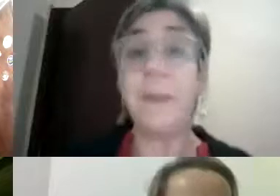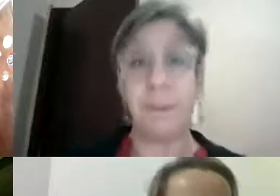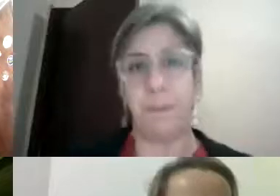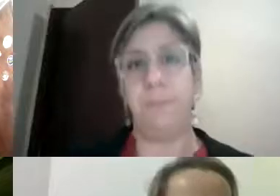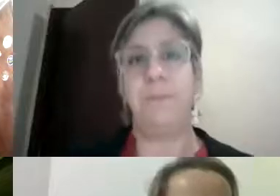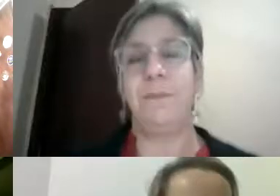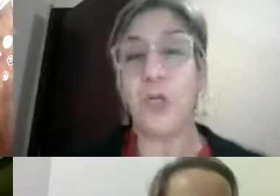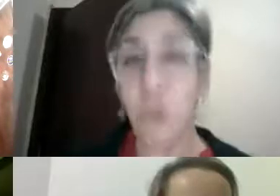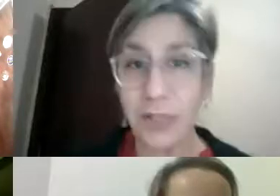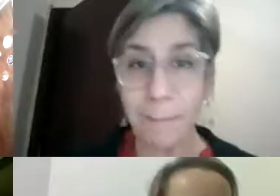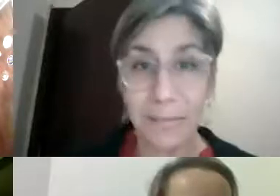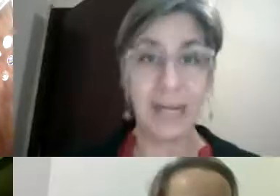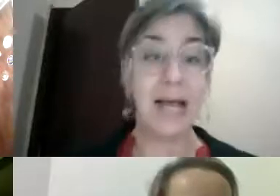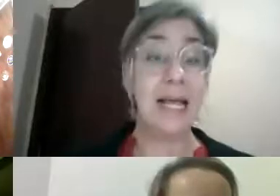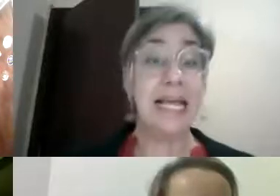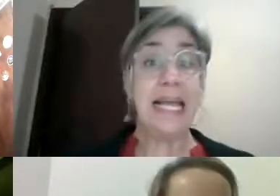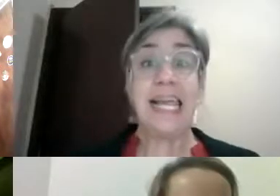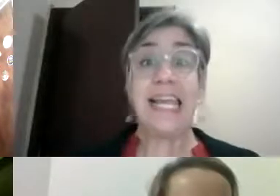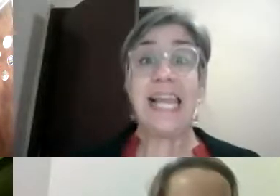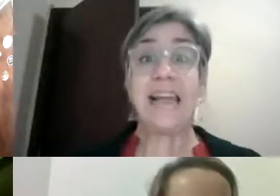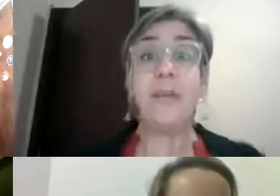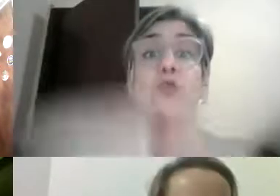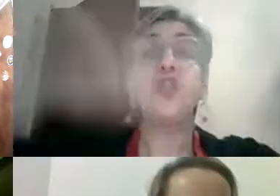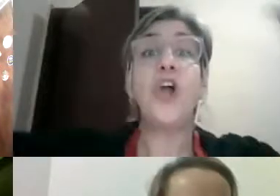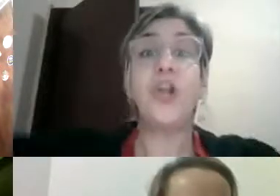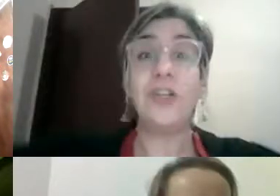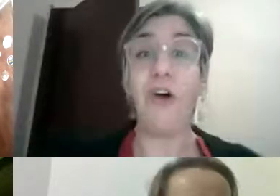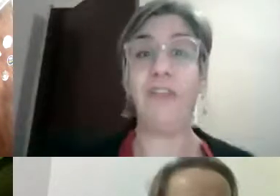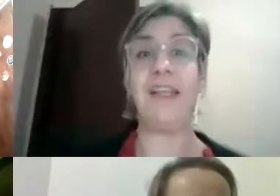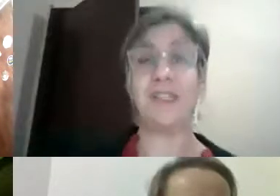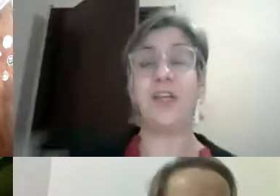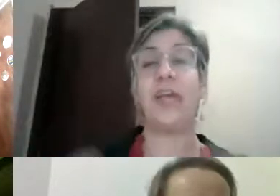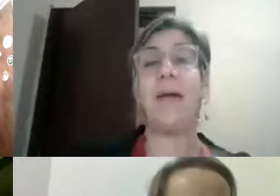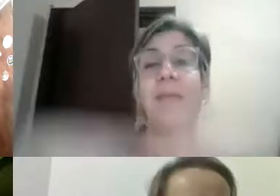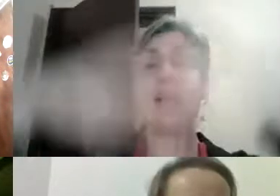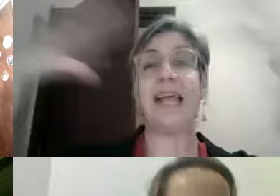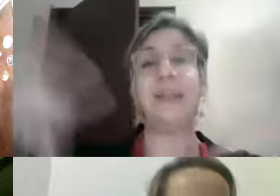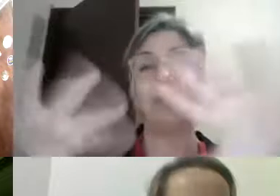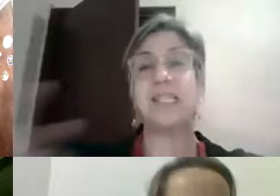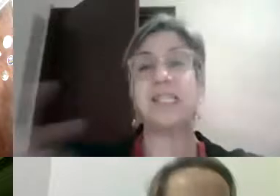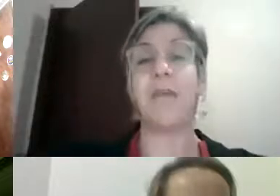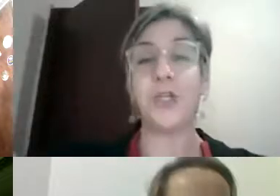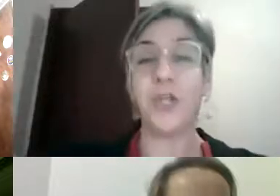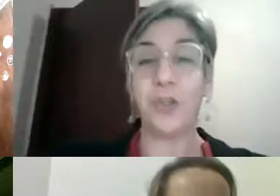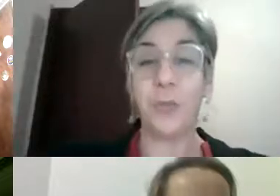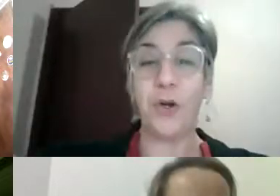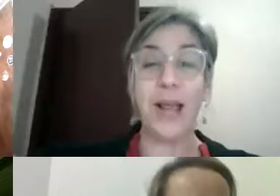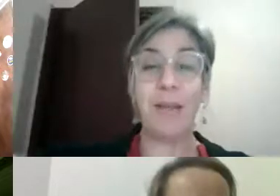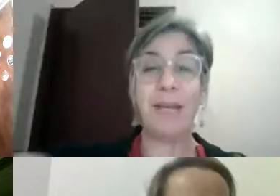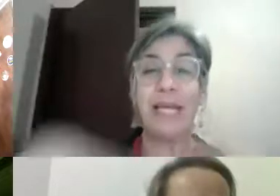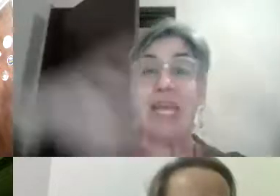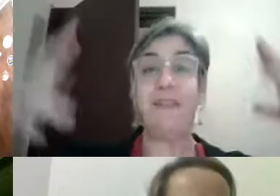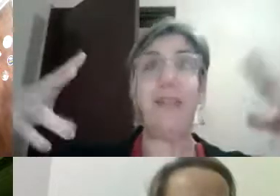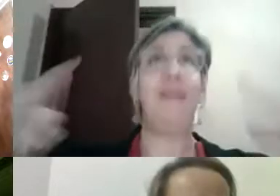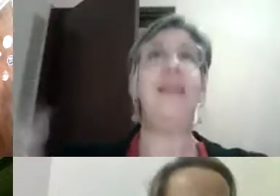no viví, porque no soy tan vieja, la revolución, ¿no? De esto que habla la gente, que ustedes saben más que yo de esto, pero no